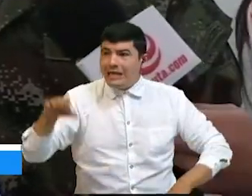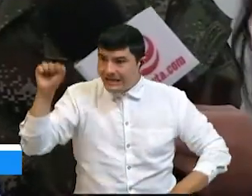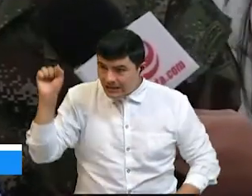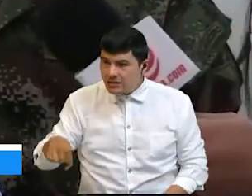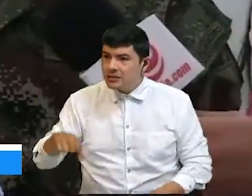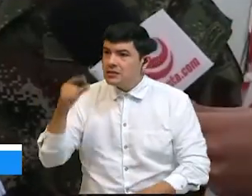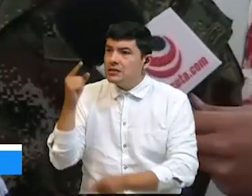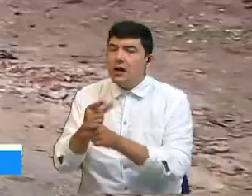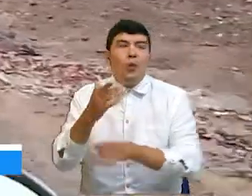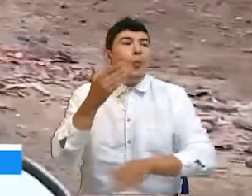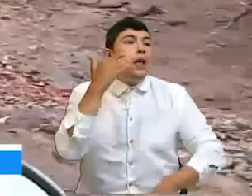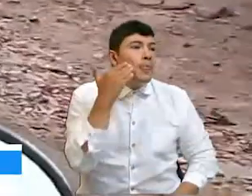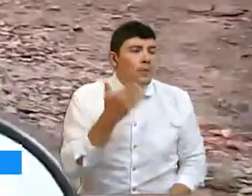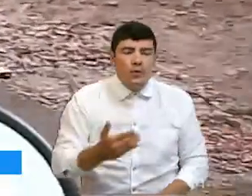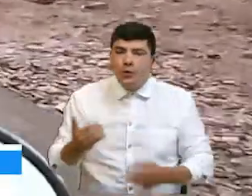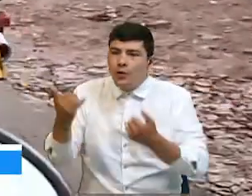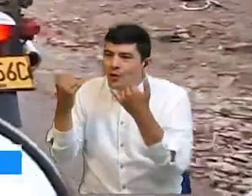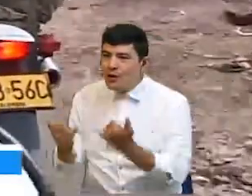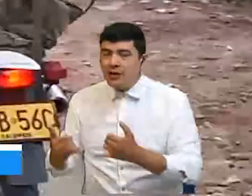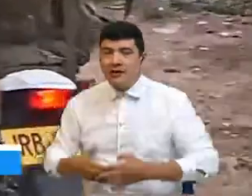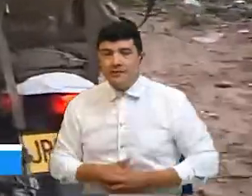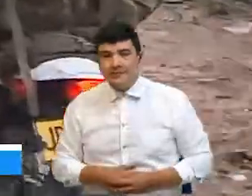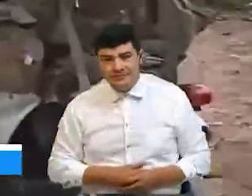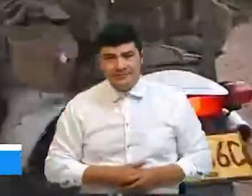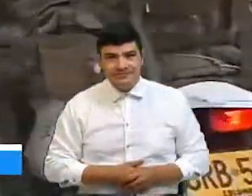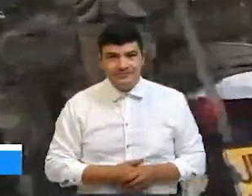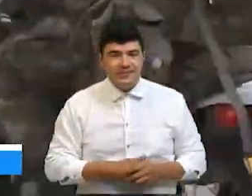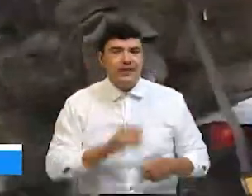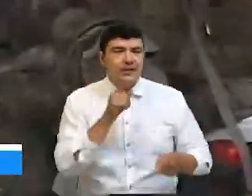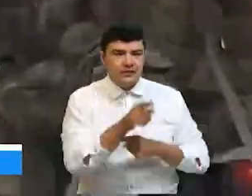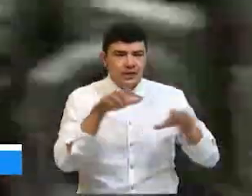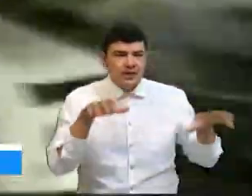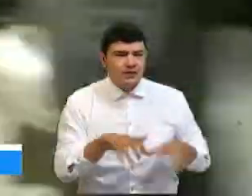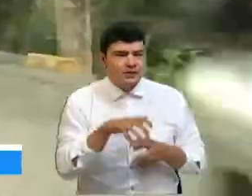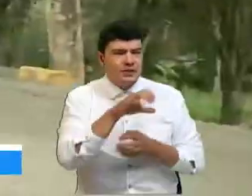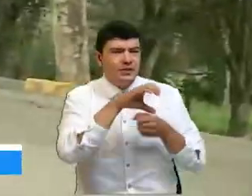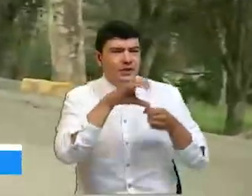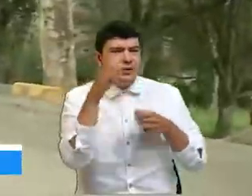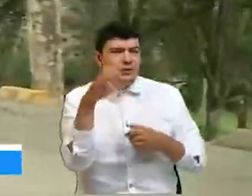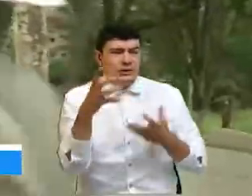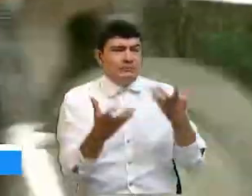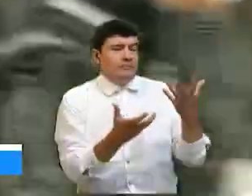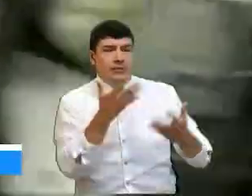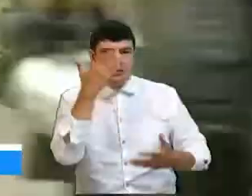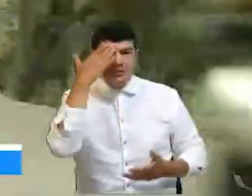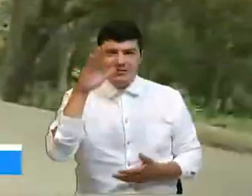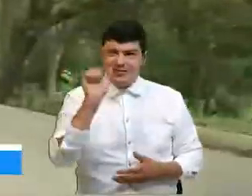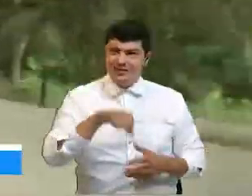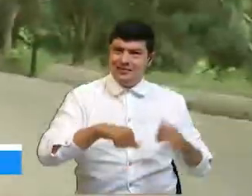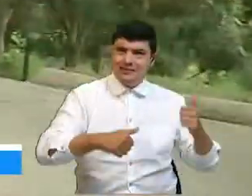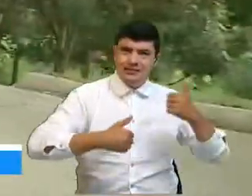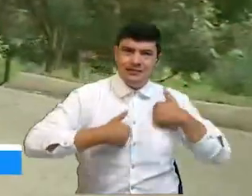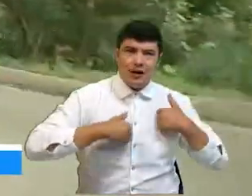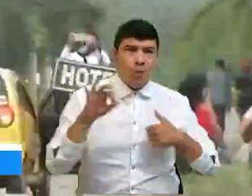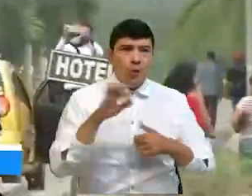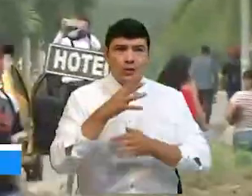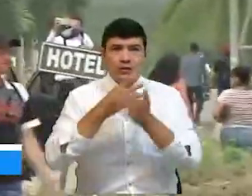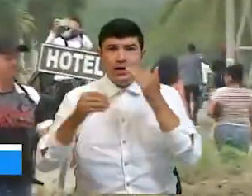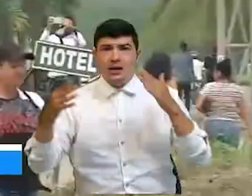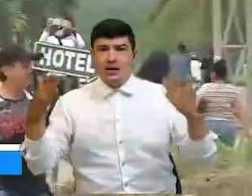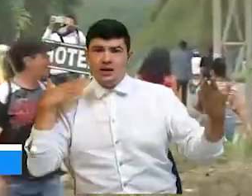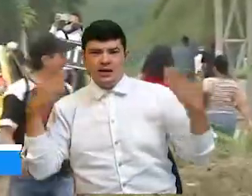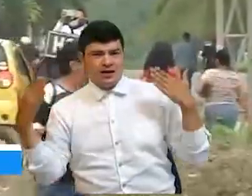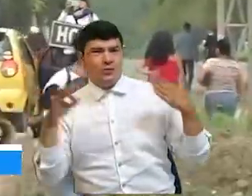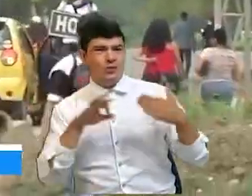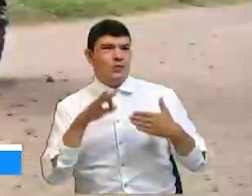cuando oí polémica se ha desatado en la ciudad porque no queda claro si llegará el ejército a las calles o continuarán en la zona rural